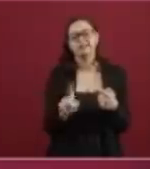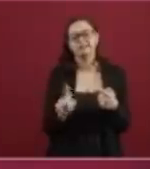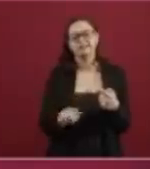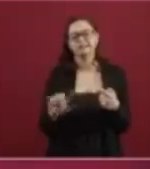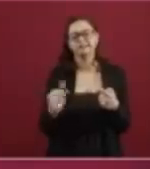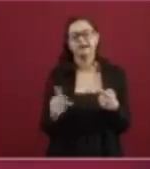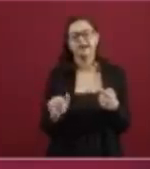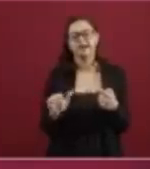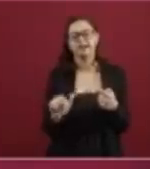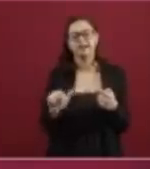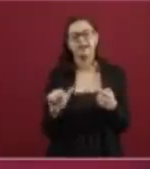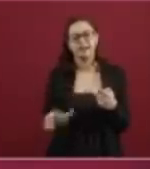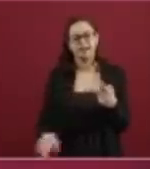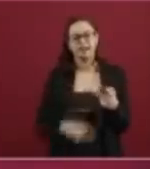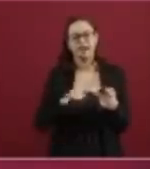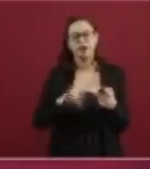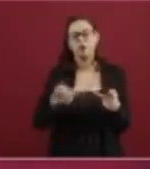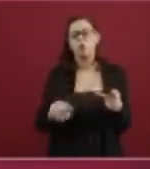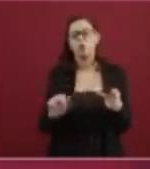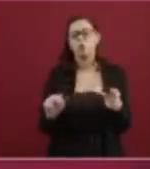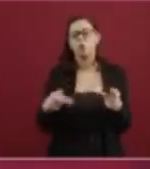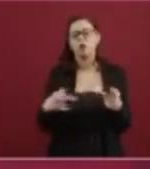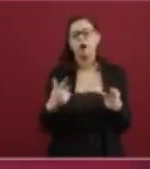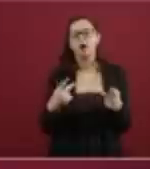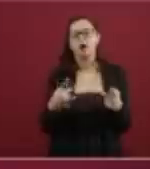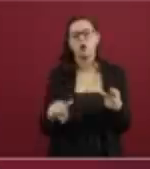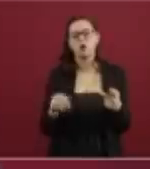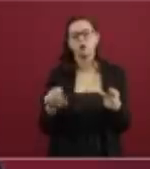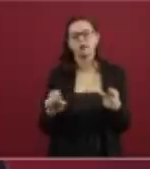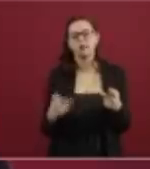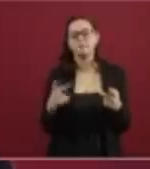a Juan José Paullada